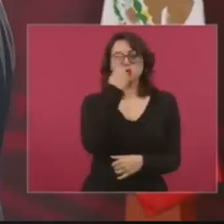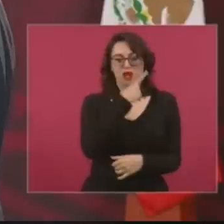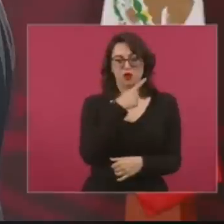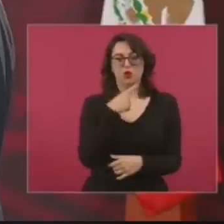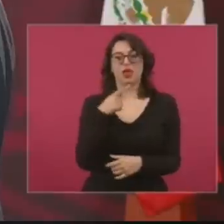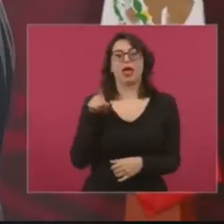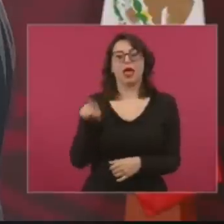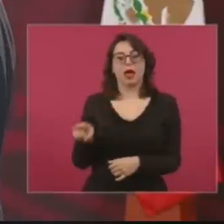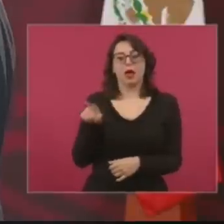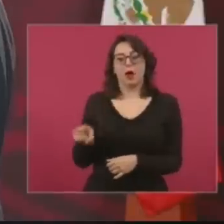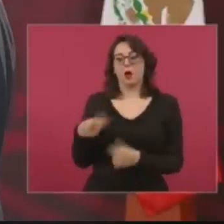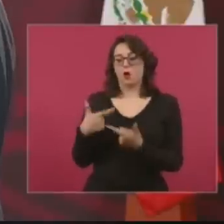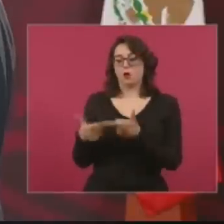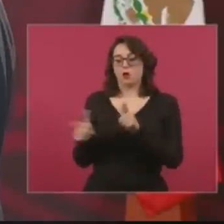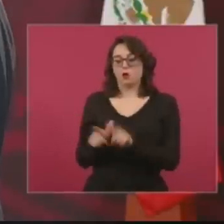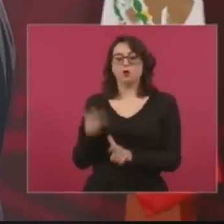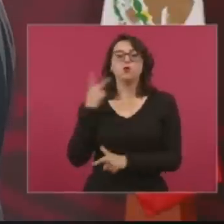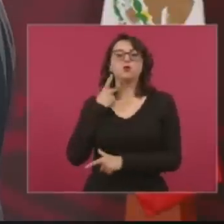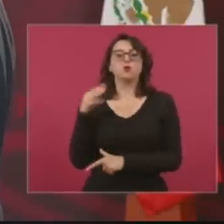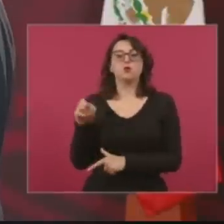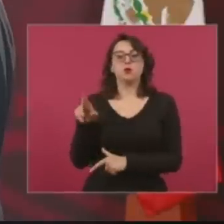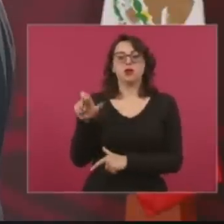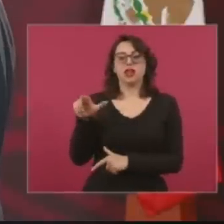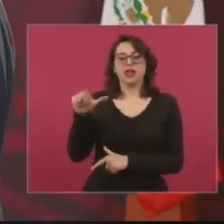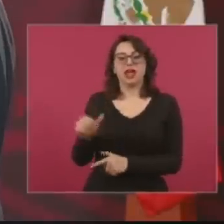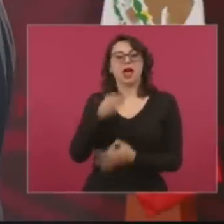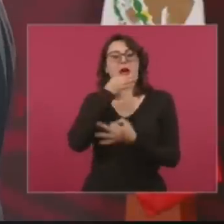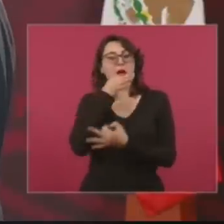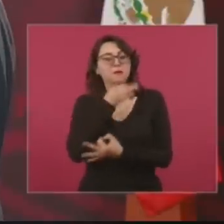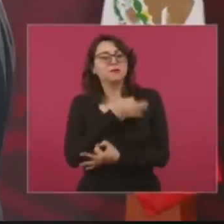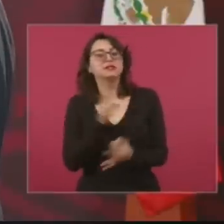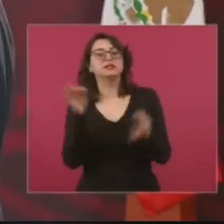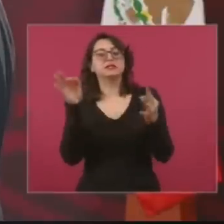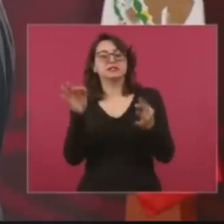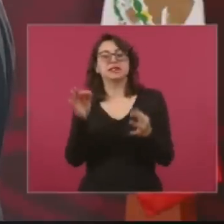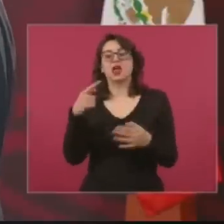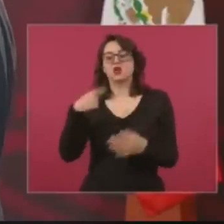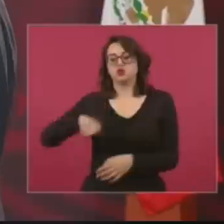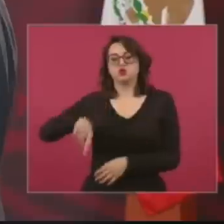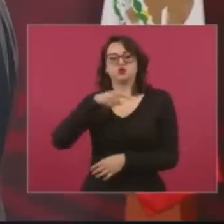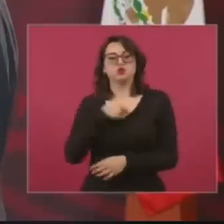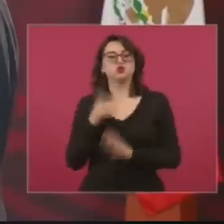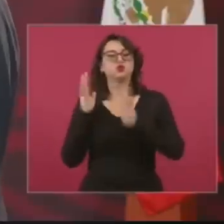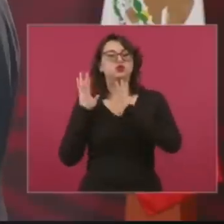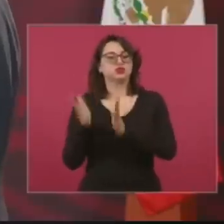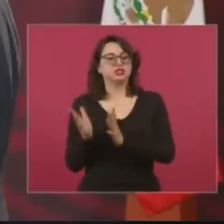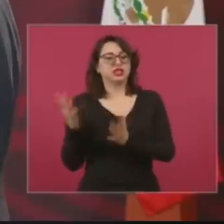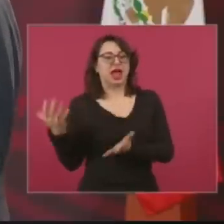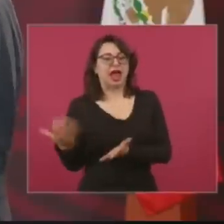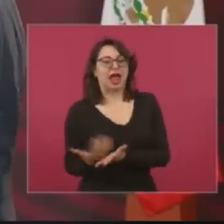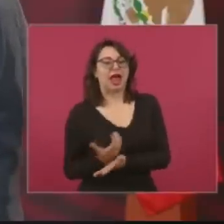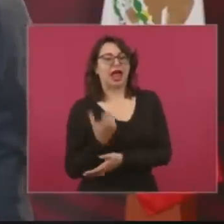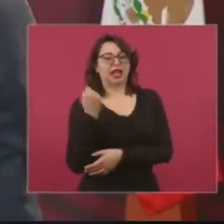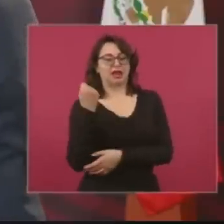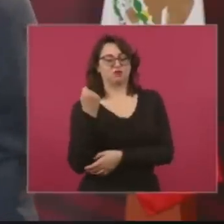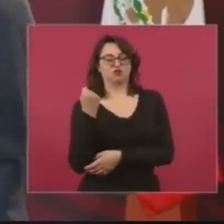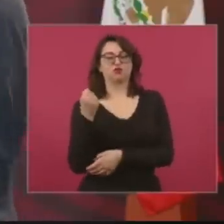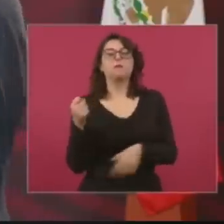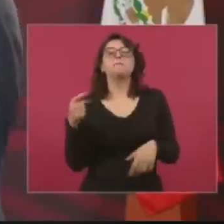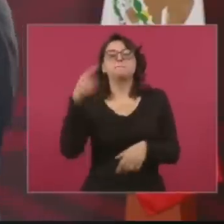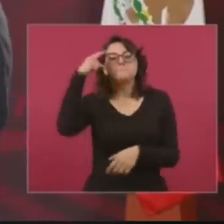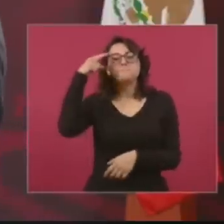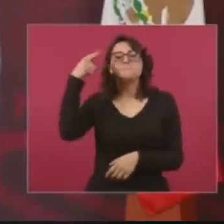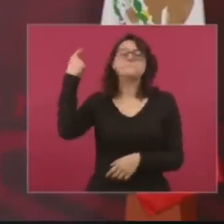anunciar que Ya ganaron la elección esto es con el objetivo de que no salgan a votar